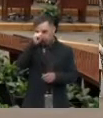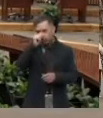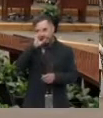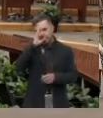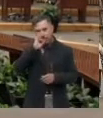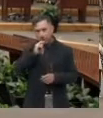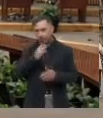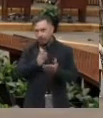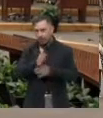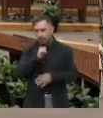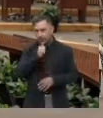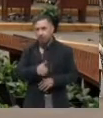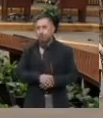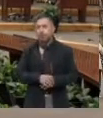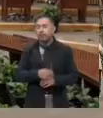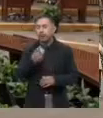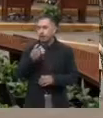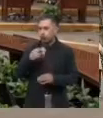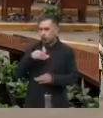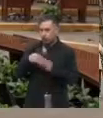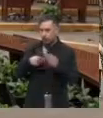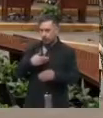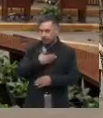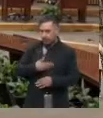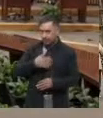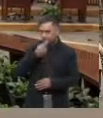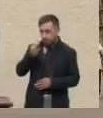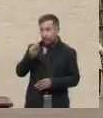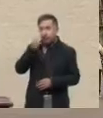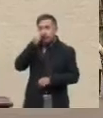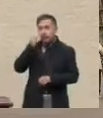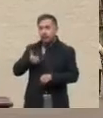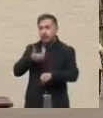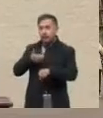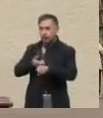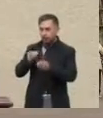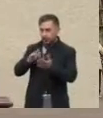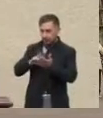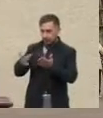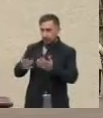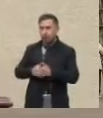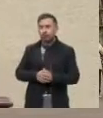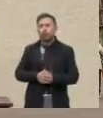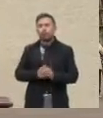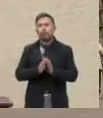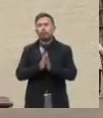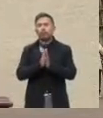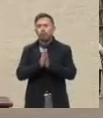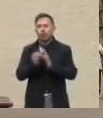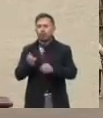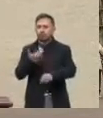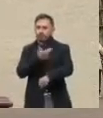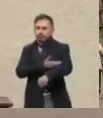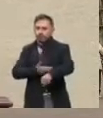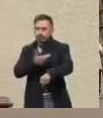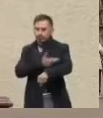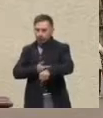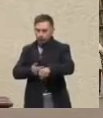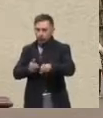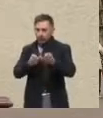cuánto, presidente? Muchas gracias, señor secretario. Le pido que realice las gestiones necesarias para aprobar la,